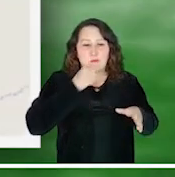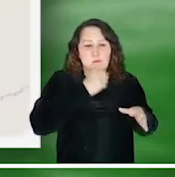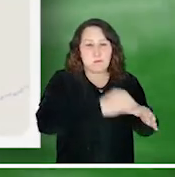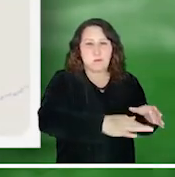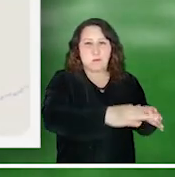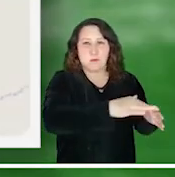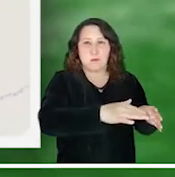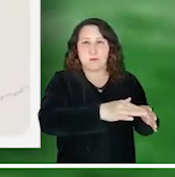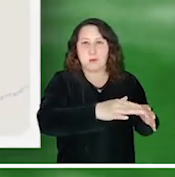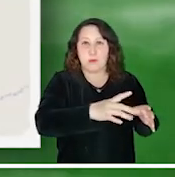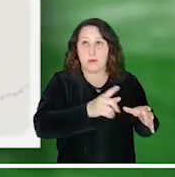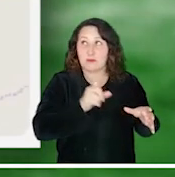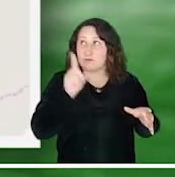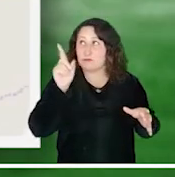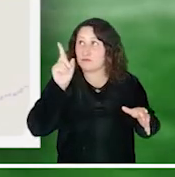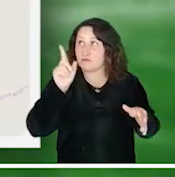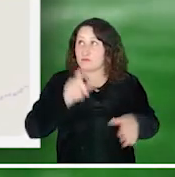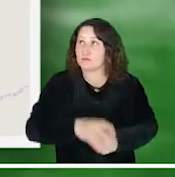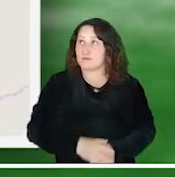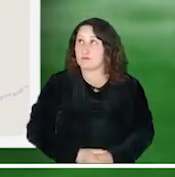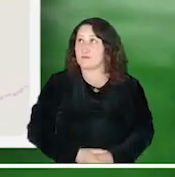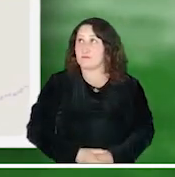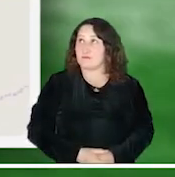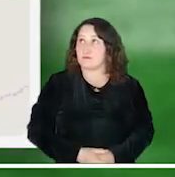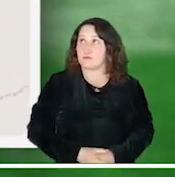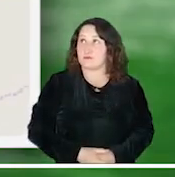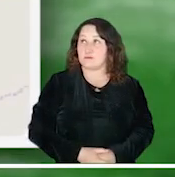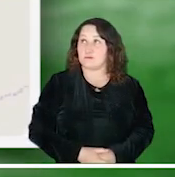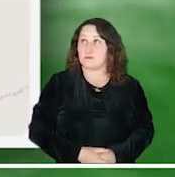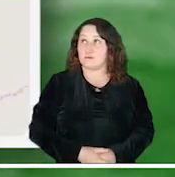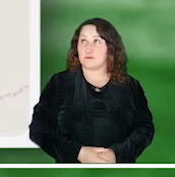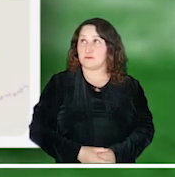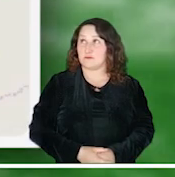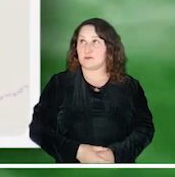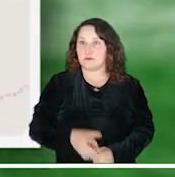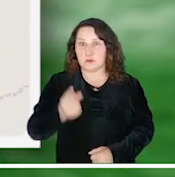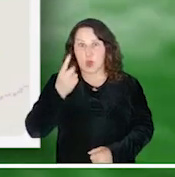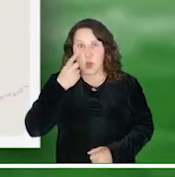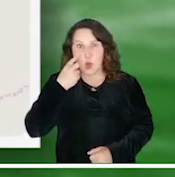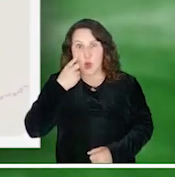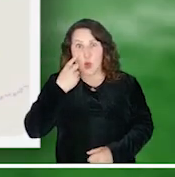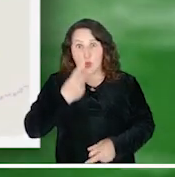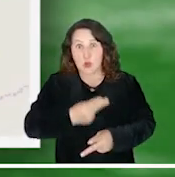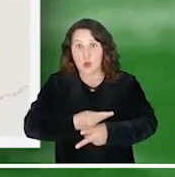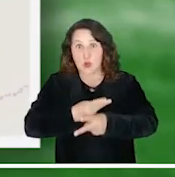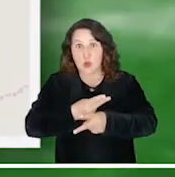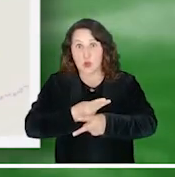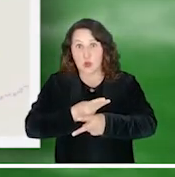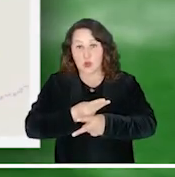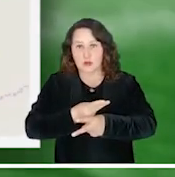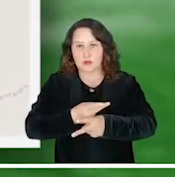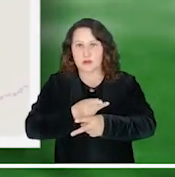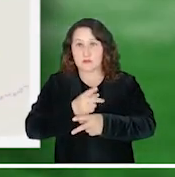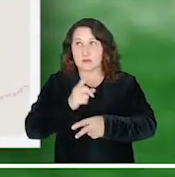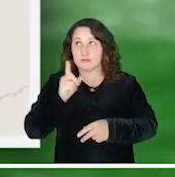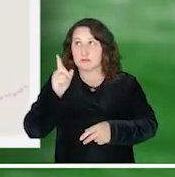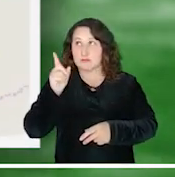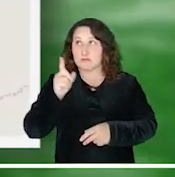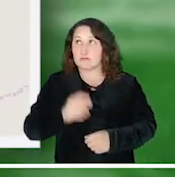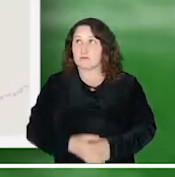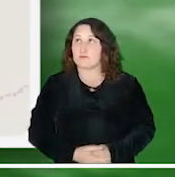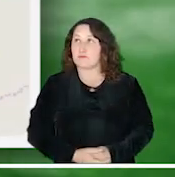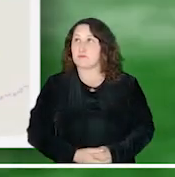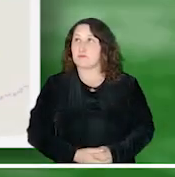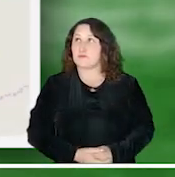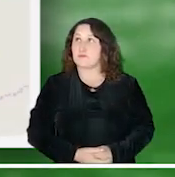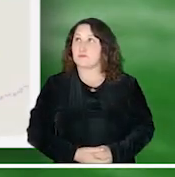Agua Blanca a la altura de la vereda Barriales en el municipio de Chámeza, en Casanare. Se recomienda a la población ribereña